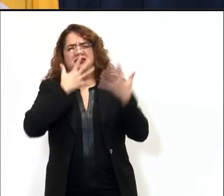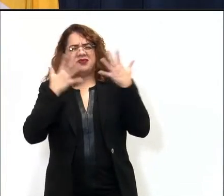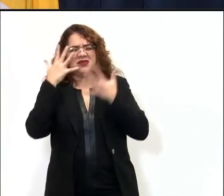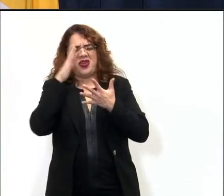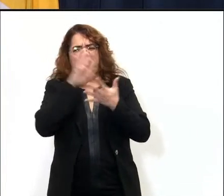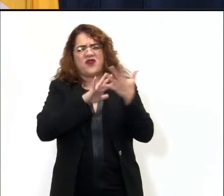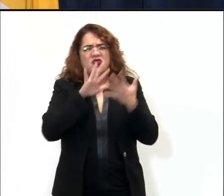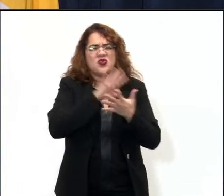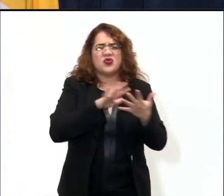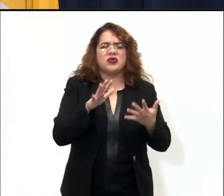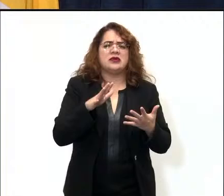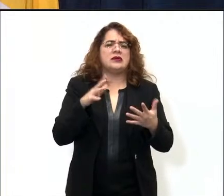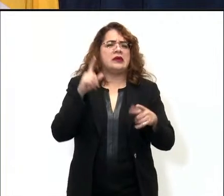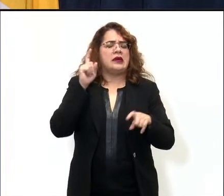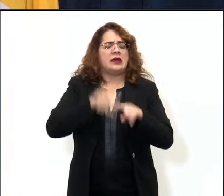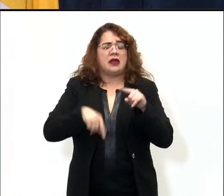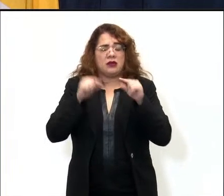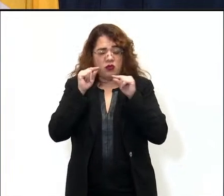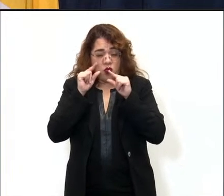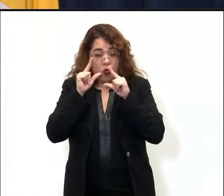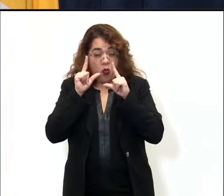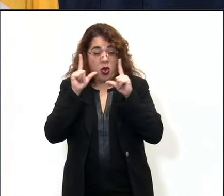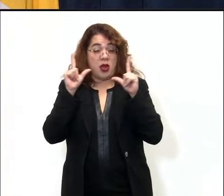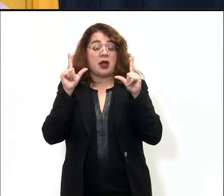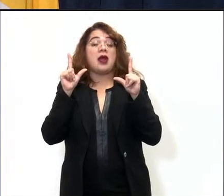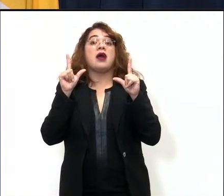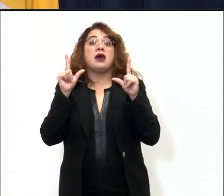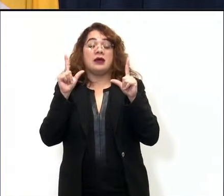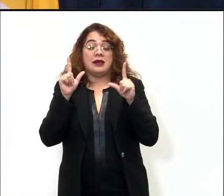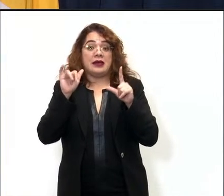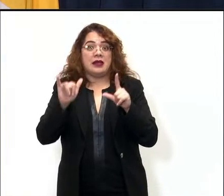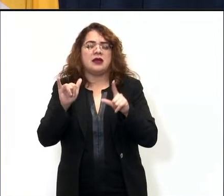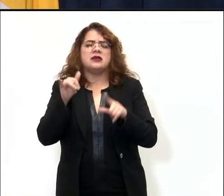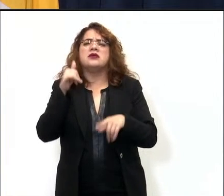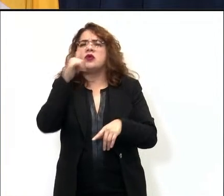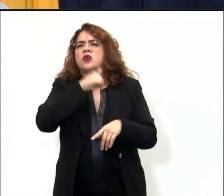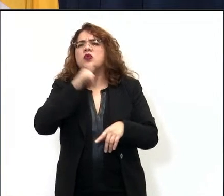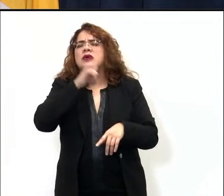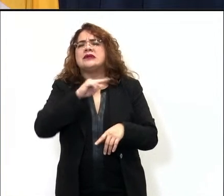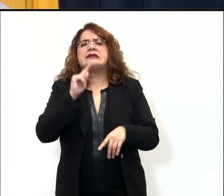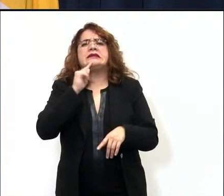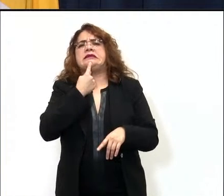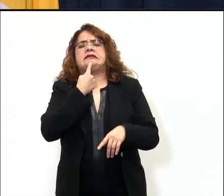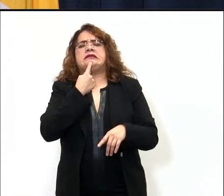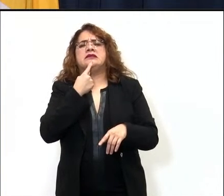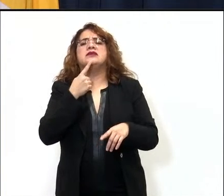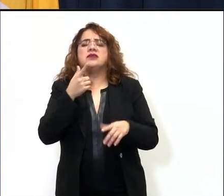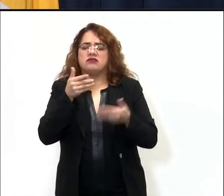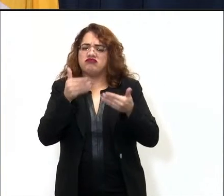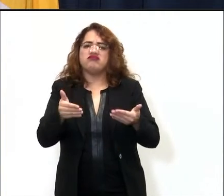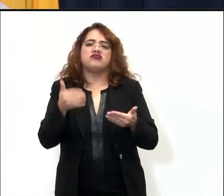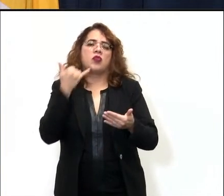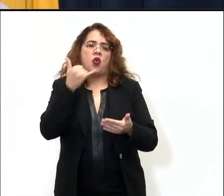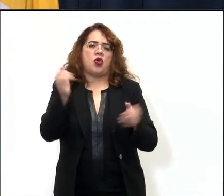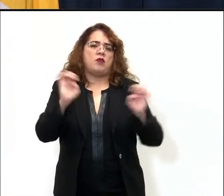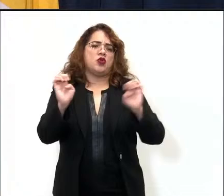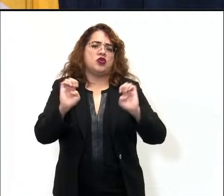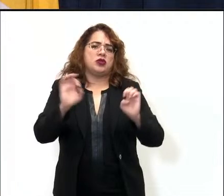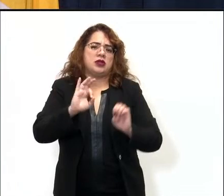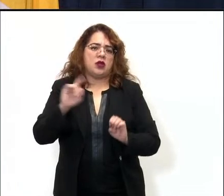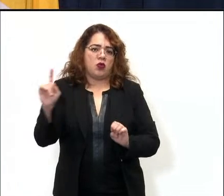o dificultad para despertar o otros síntomas graves. Puede encontrar más información sobre